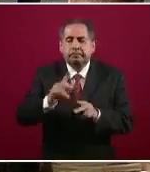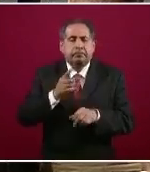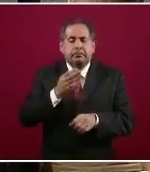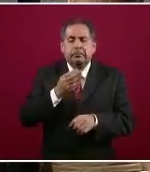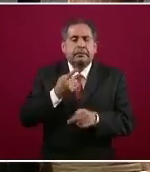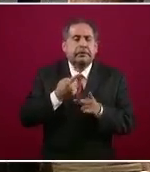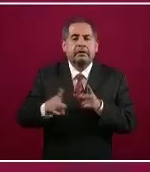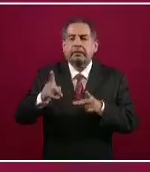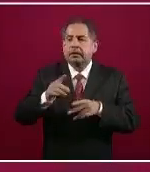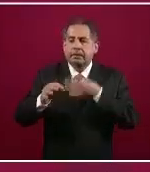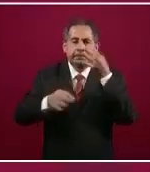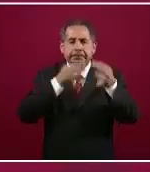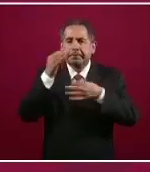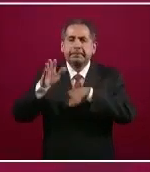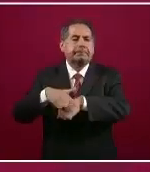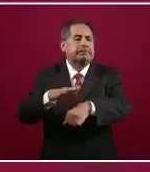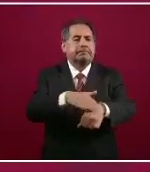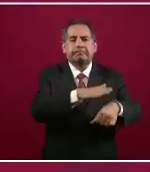convocatoria,